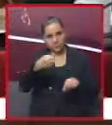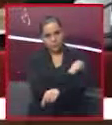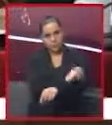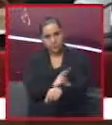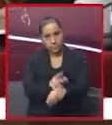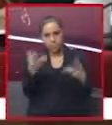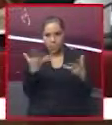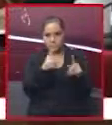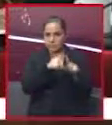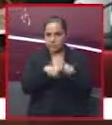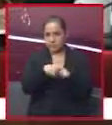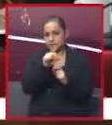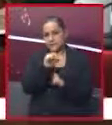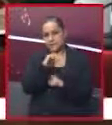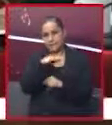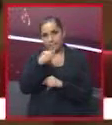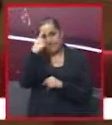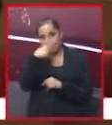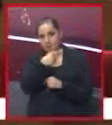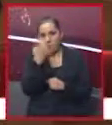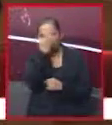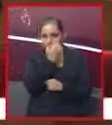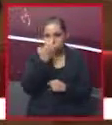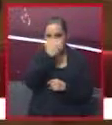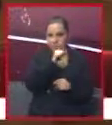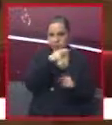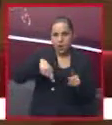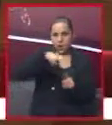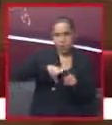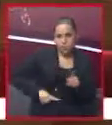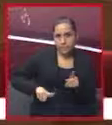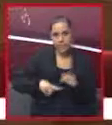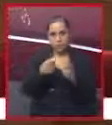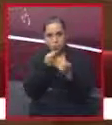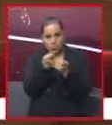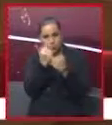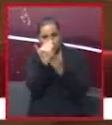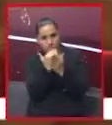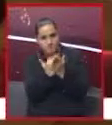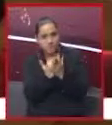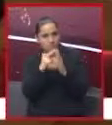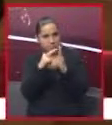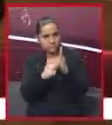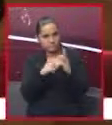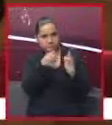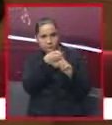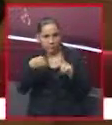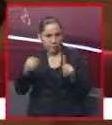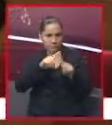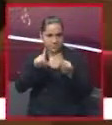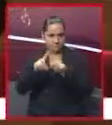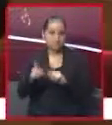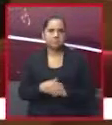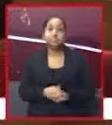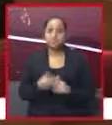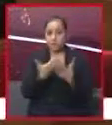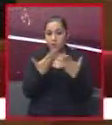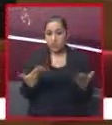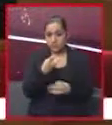el sistema de control interno y la evaluación gubernamental. Los órganos internos de control. Prácticamente se